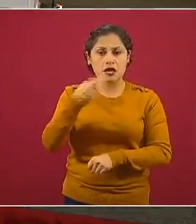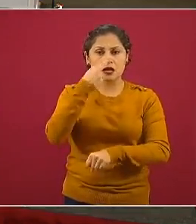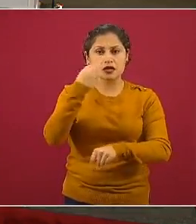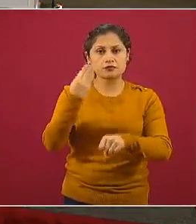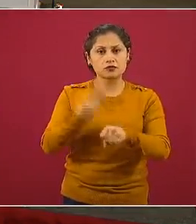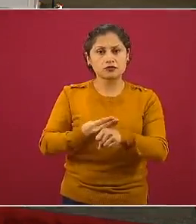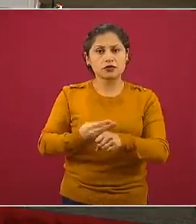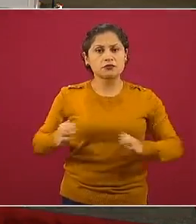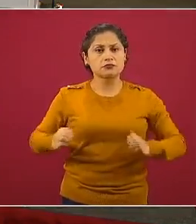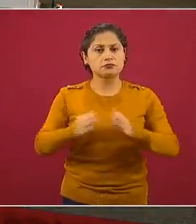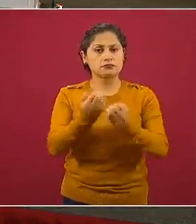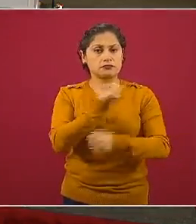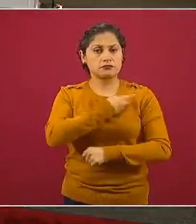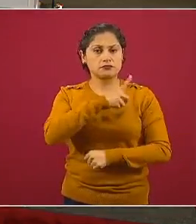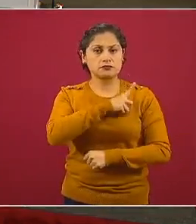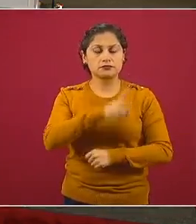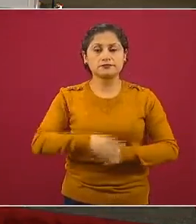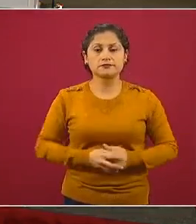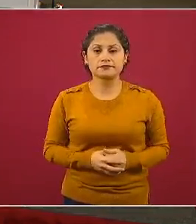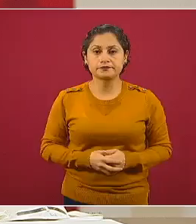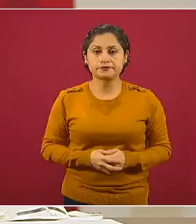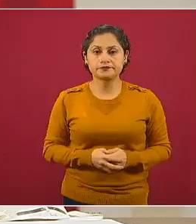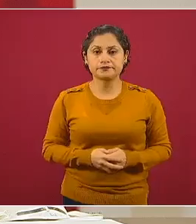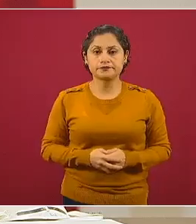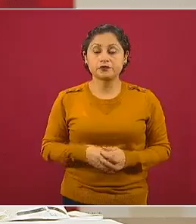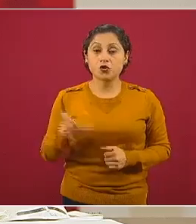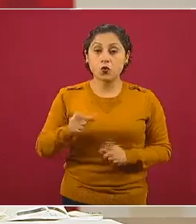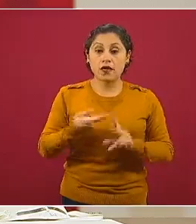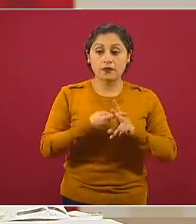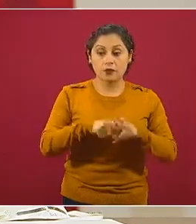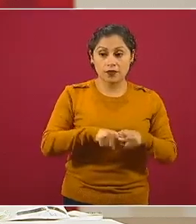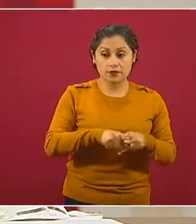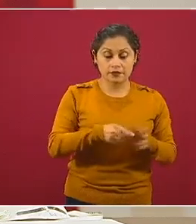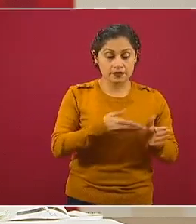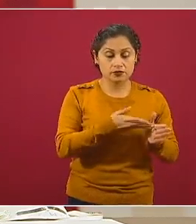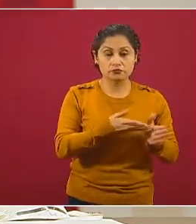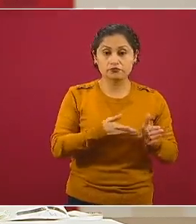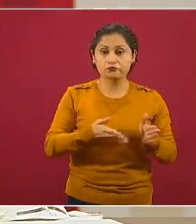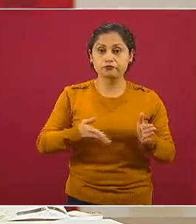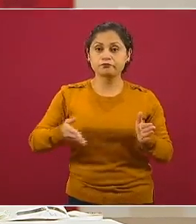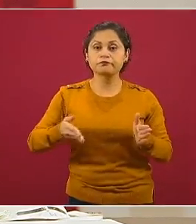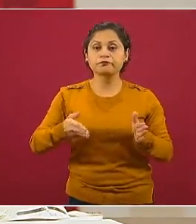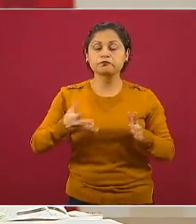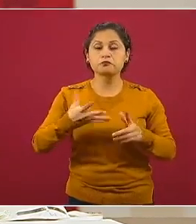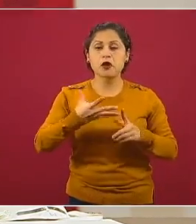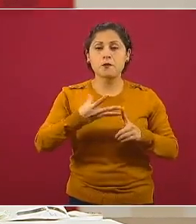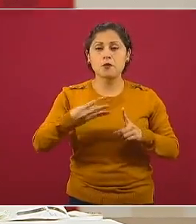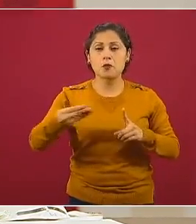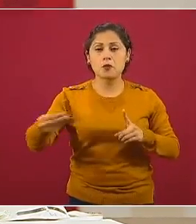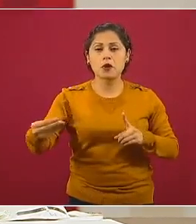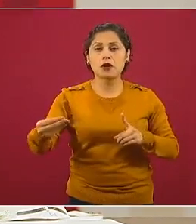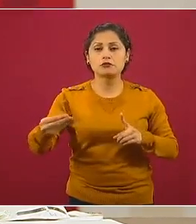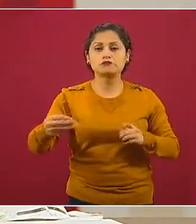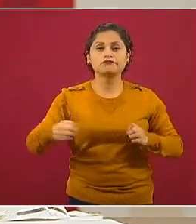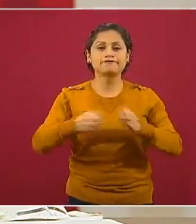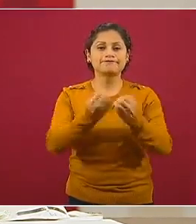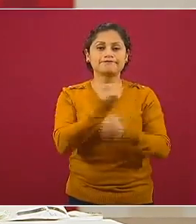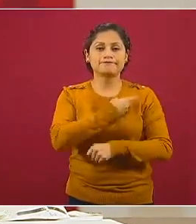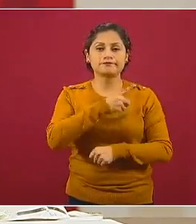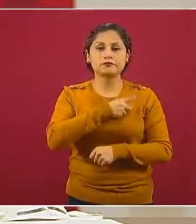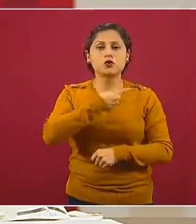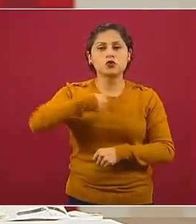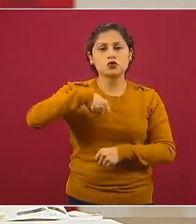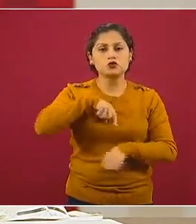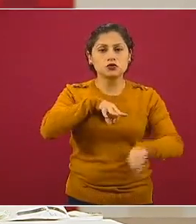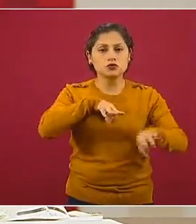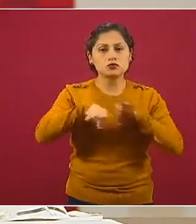país. Desde el inicio de la contingencia hemos estado trabajando en forma coordinada con diversos actores del